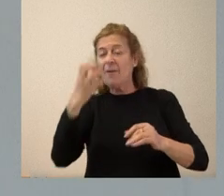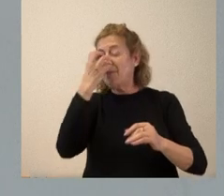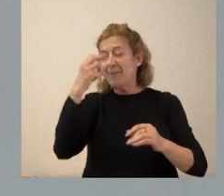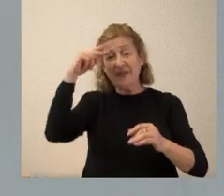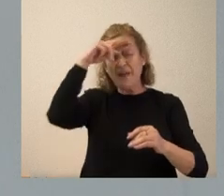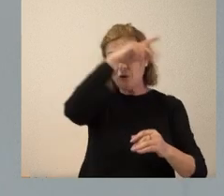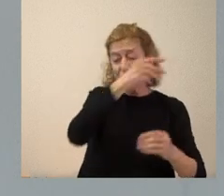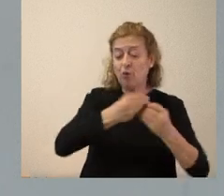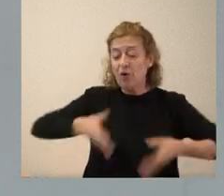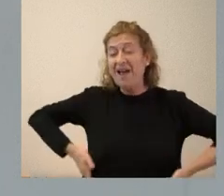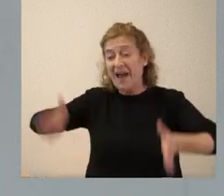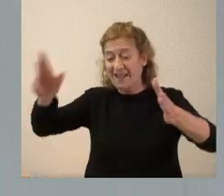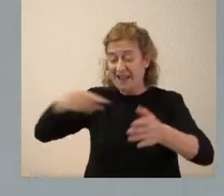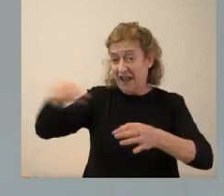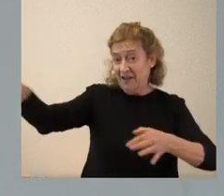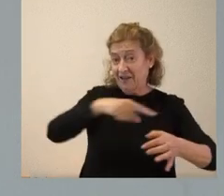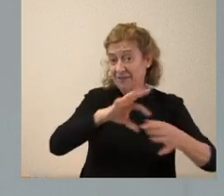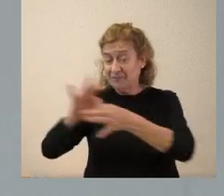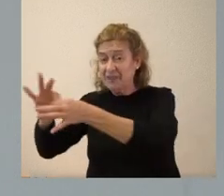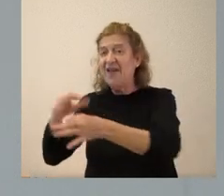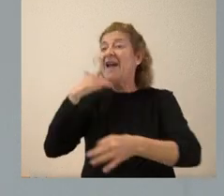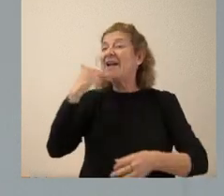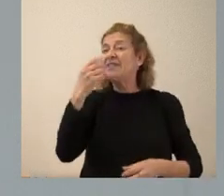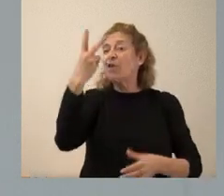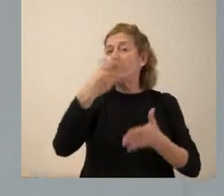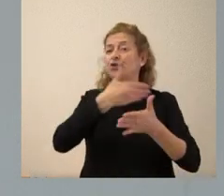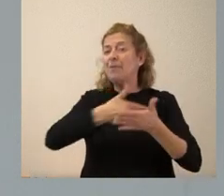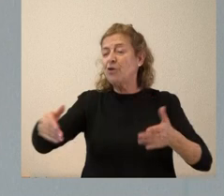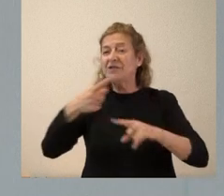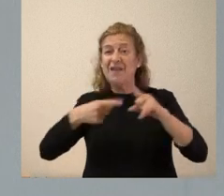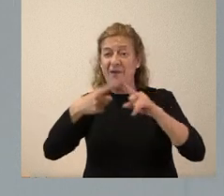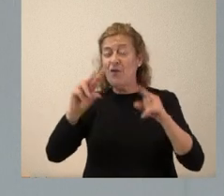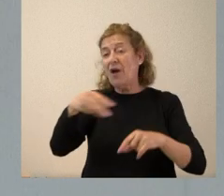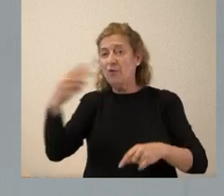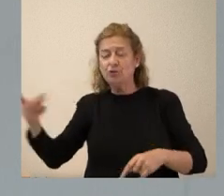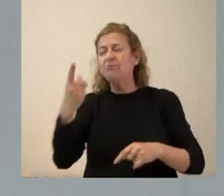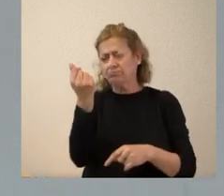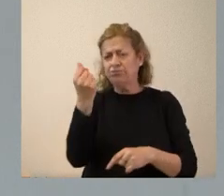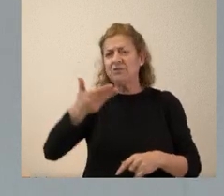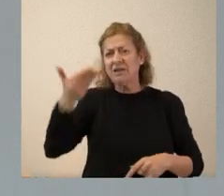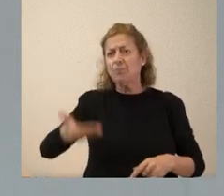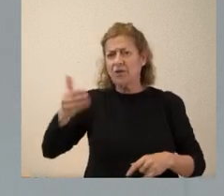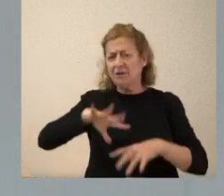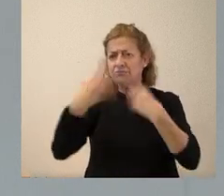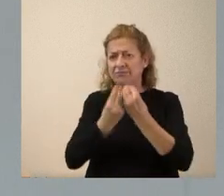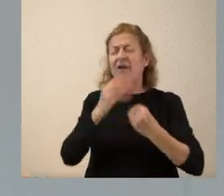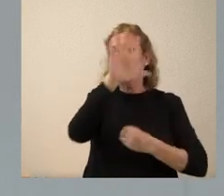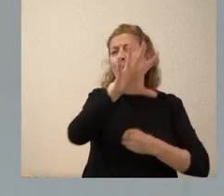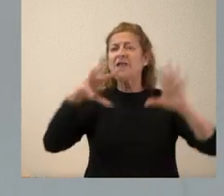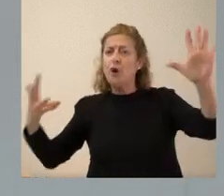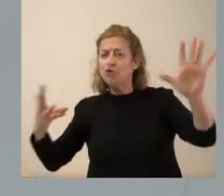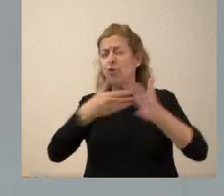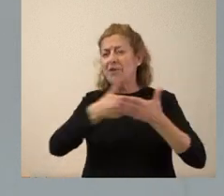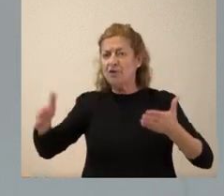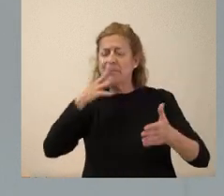la carretera nacional por un importe próximo a los dos millones y medio de euros son cantidades muy importantes 58 millones de euros dirigidos al desarrollo